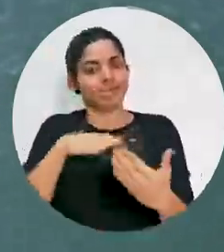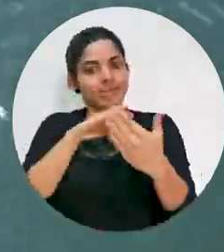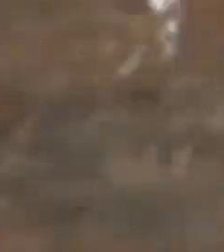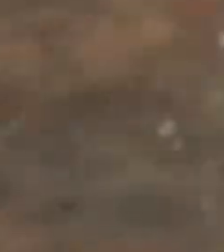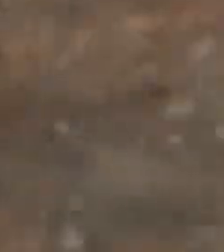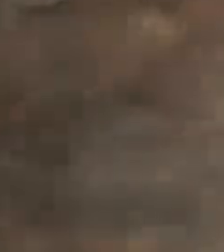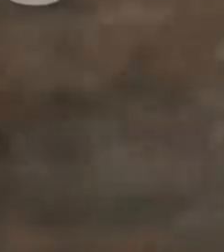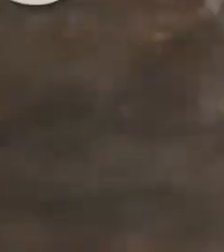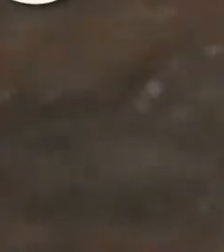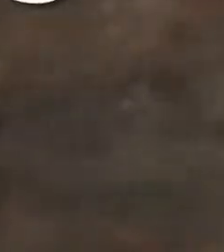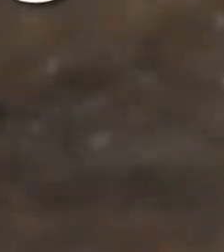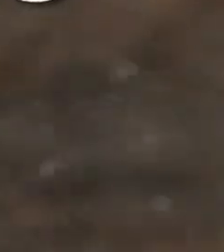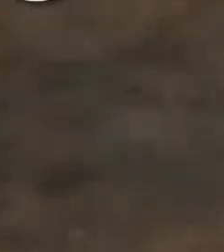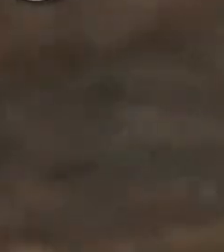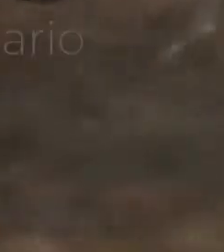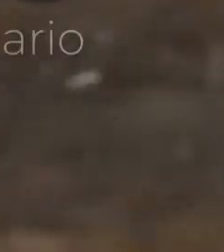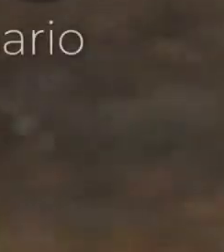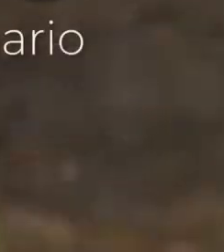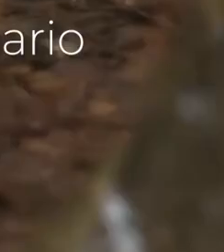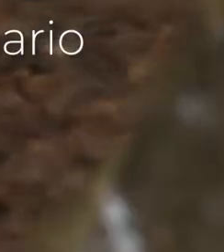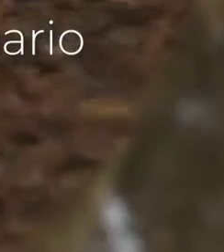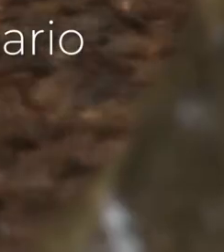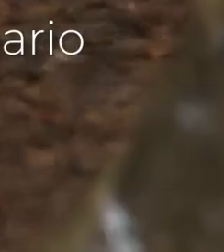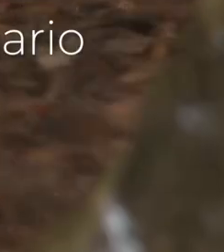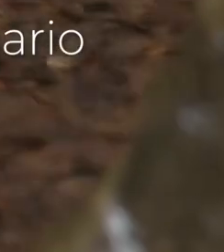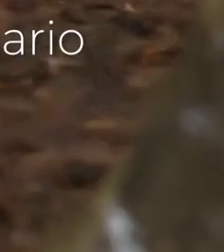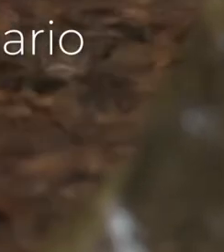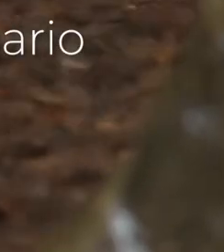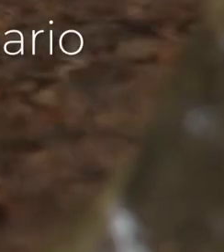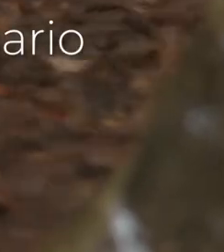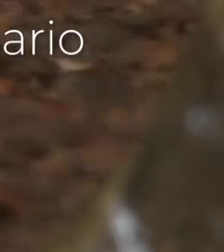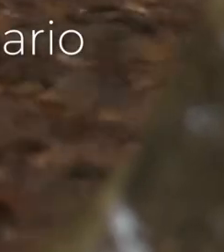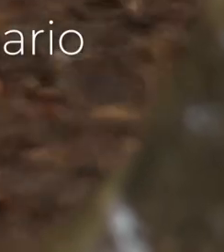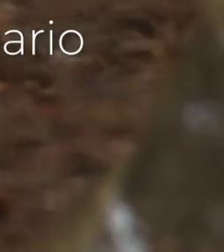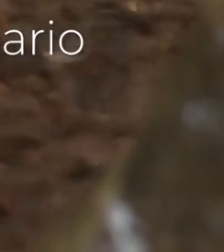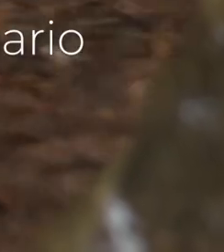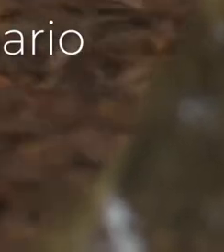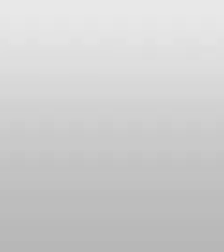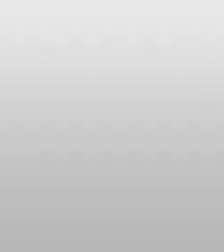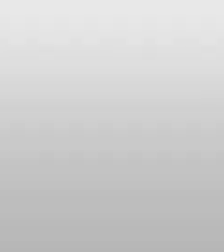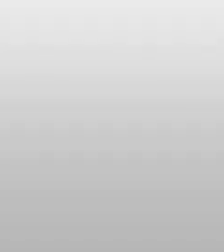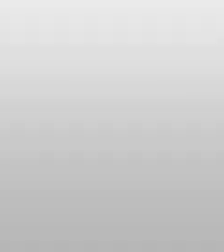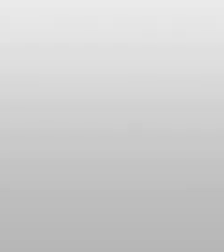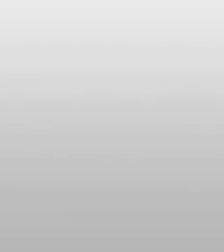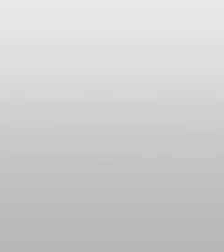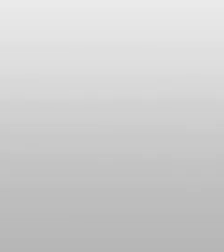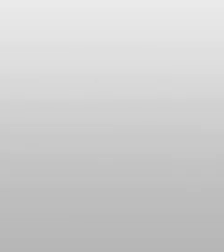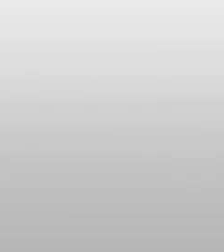época seca. Cerrando brechas, hacia la Costa Rica del Bicentenario.